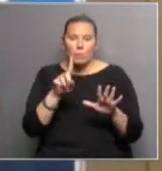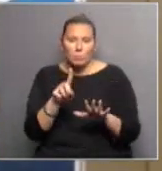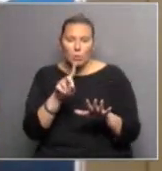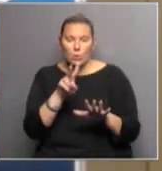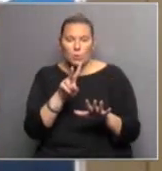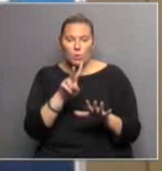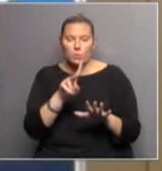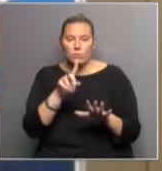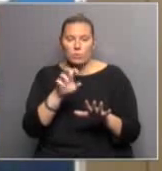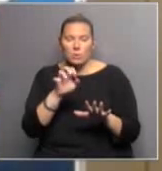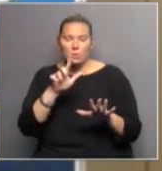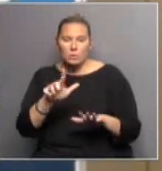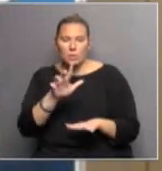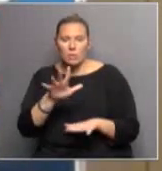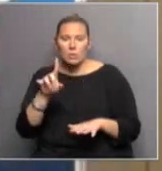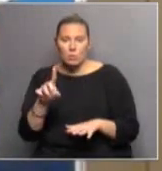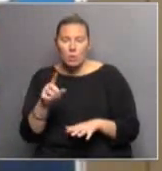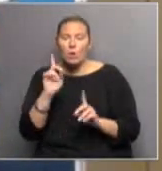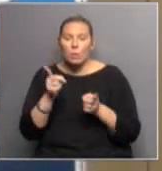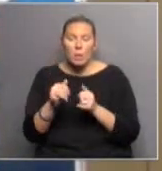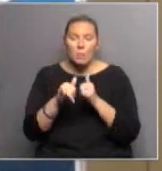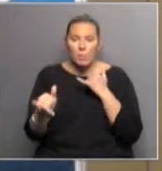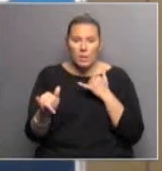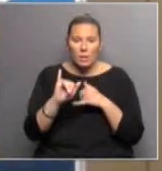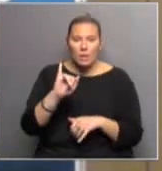091-207-512 o también a través del mail